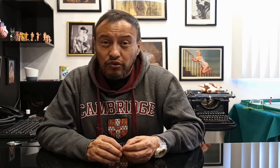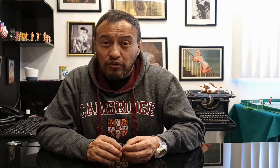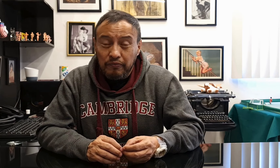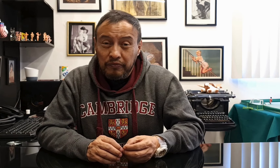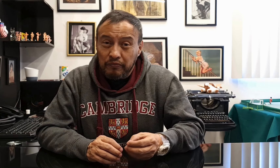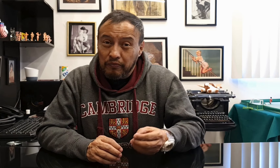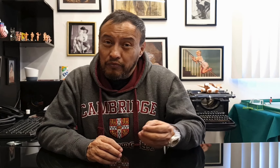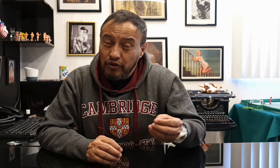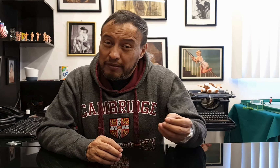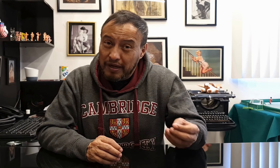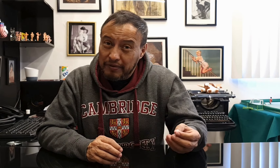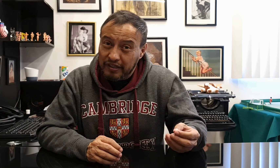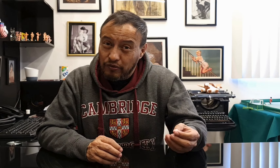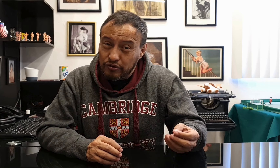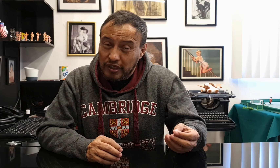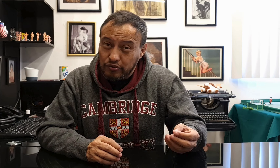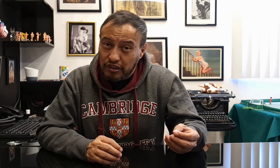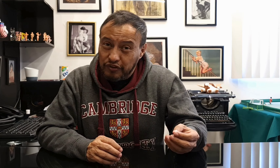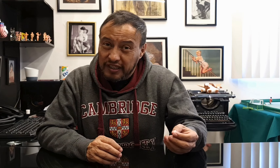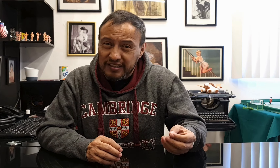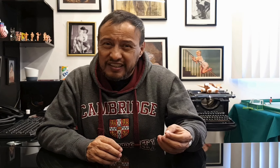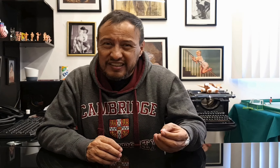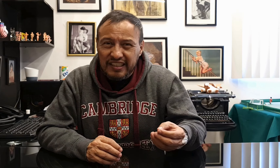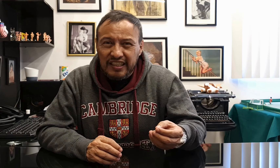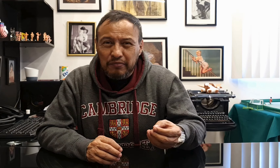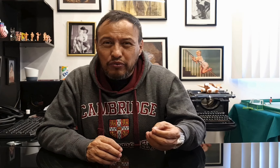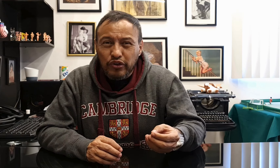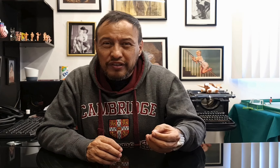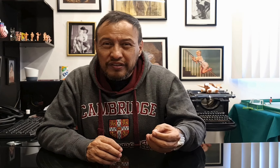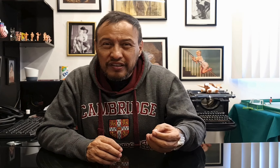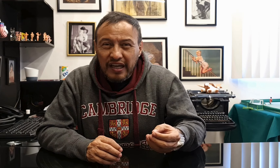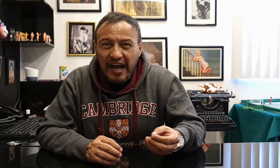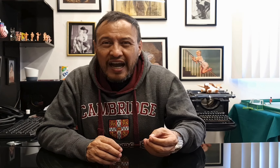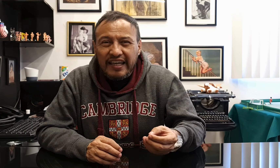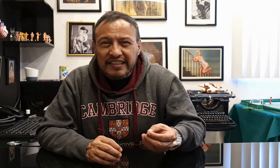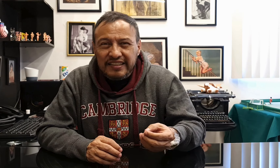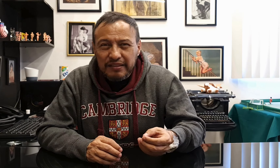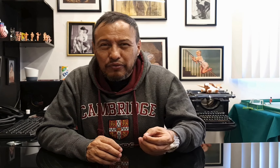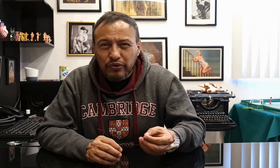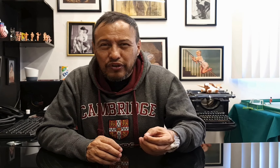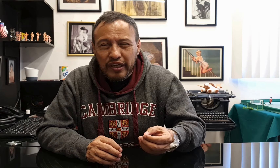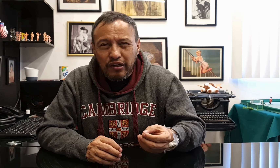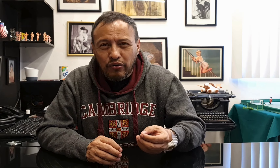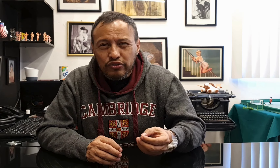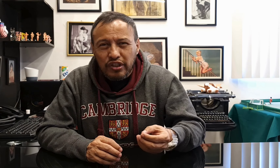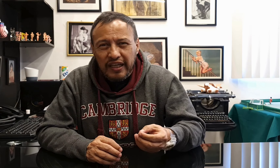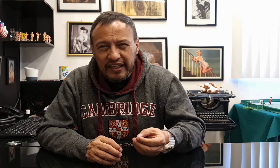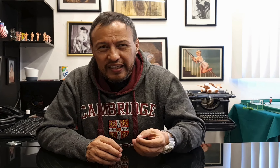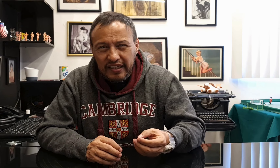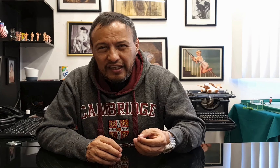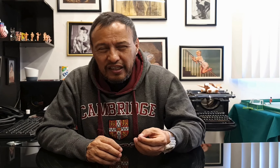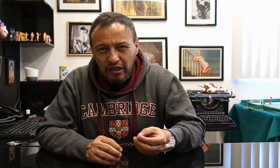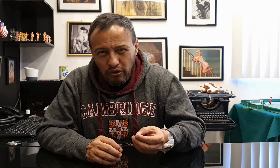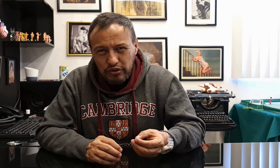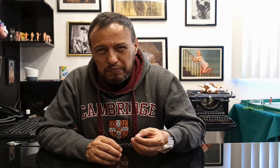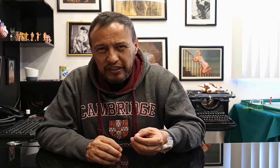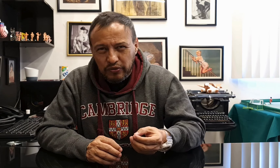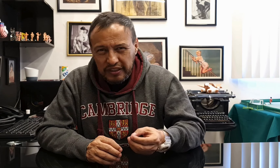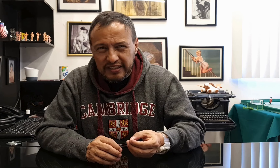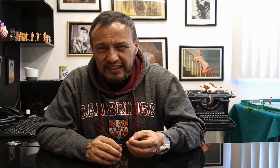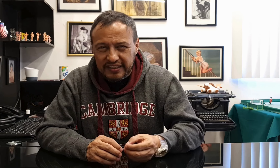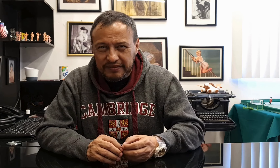ha sido muy amable con los narcotraficantes y muy agresivo en contra de